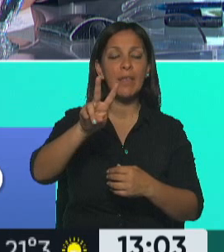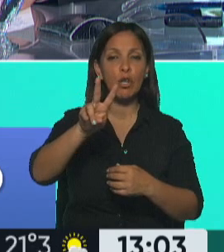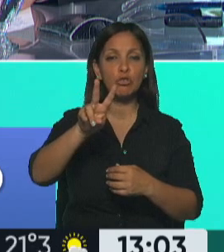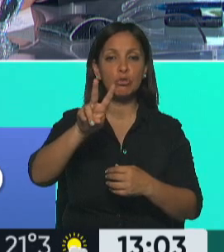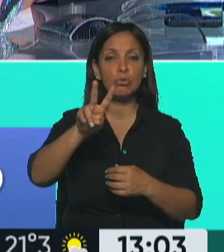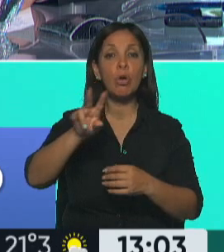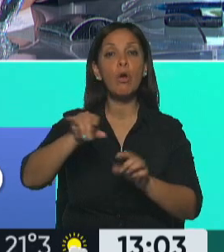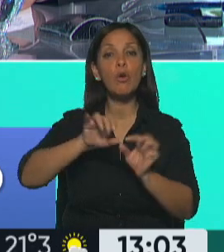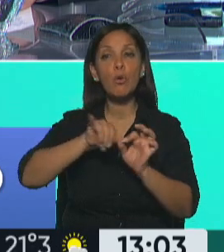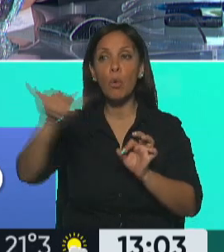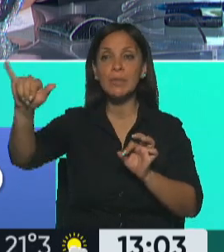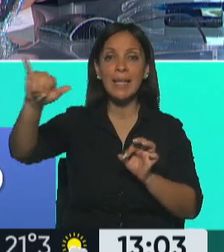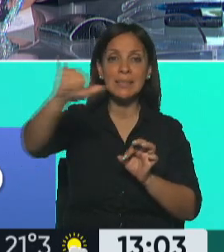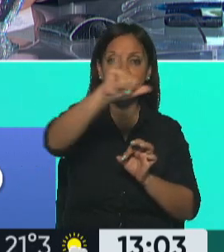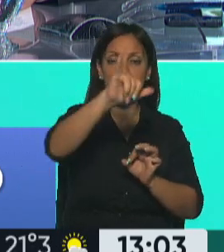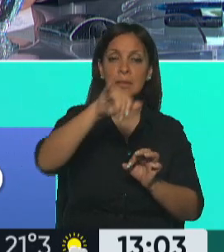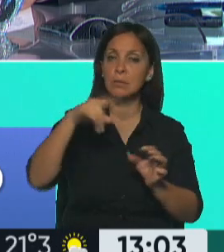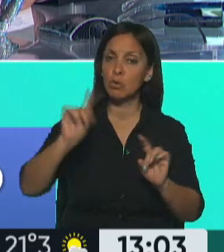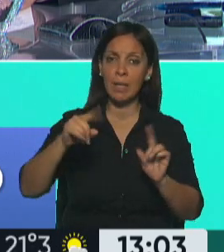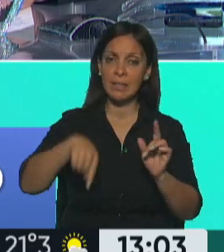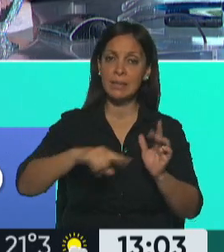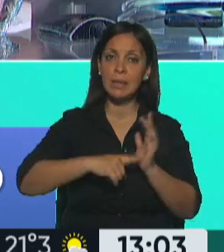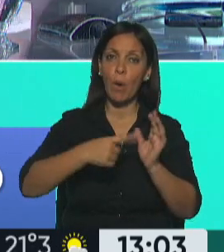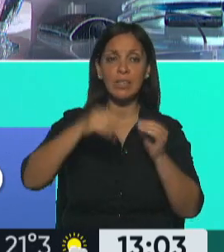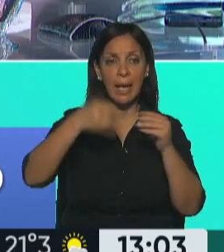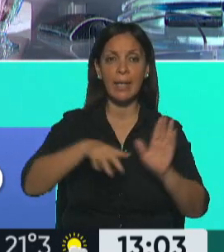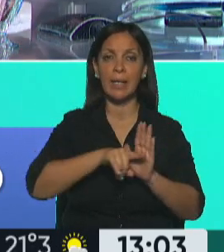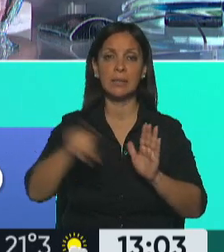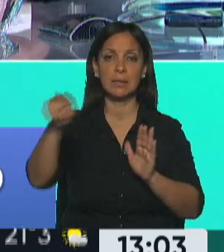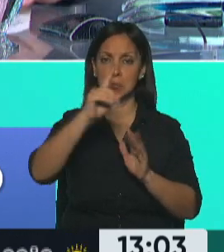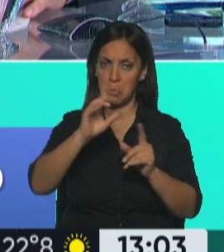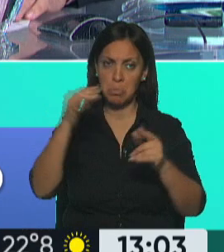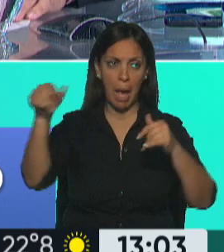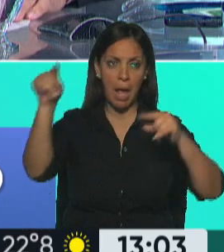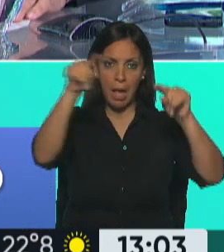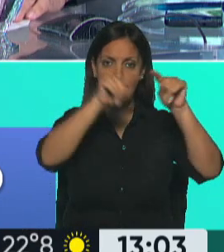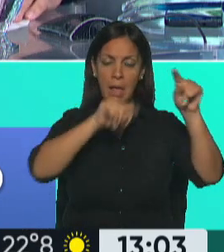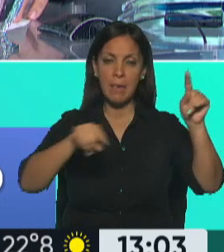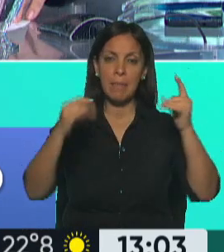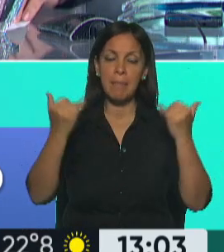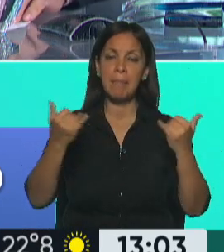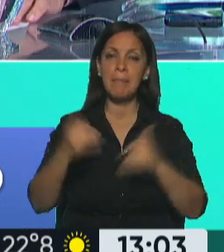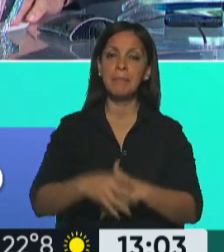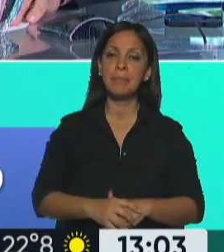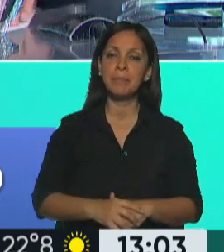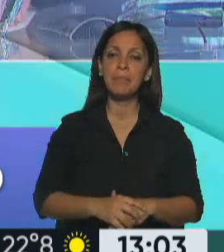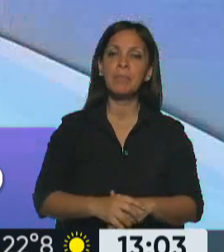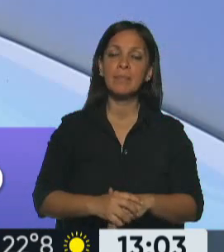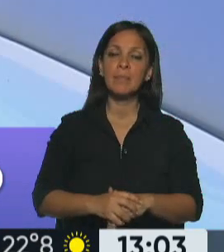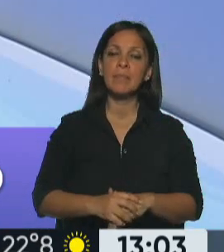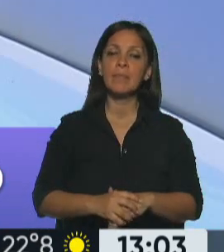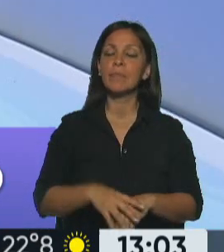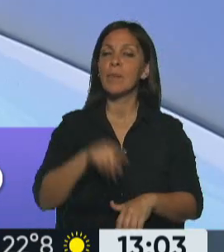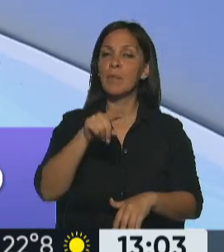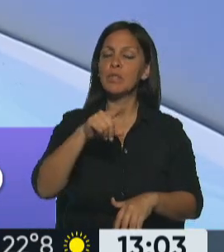airesc que no no arrancan de Buenos Aires sino que eh unen distintos puntos del interior cosa que eh Siempre fue